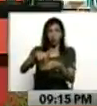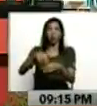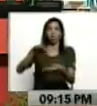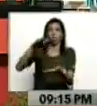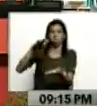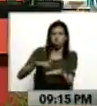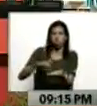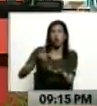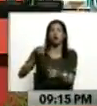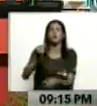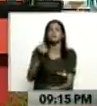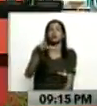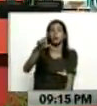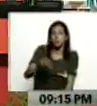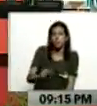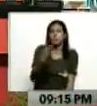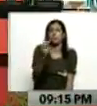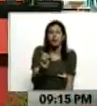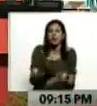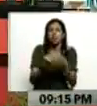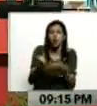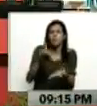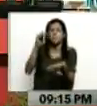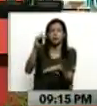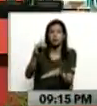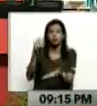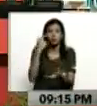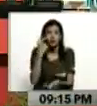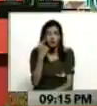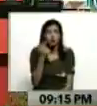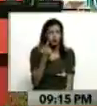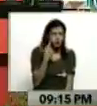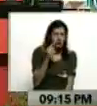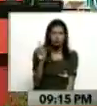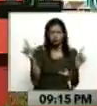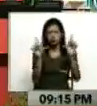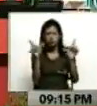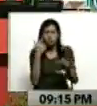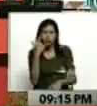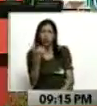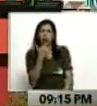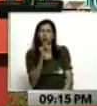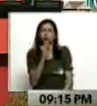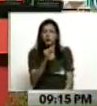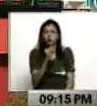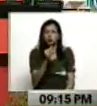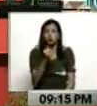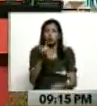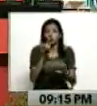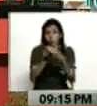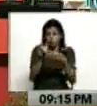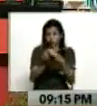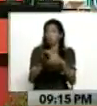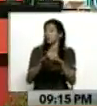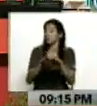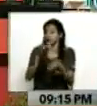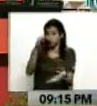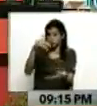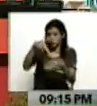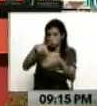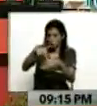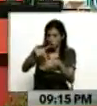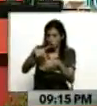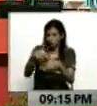los venezolanos cuando ustedes escuchan que el petróleo está en 30 cuando nosotros escuchamos que está en 30 debos